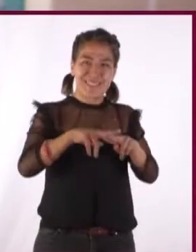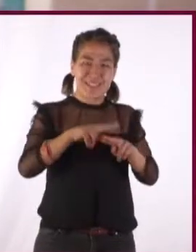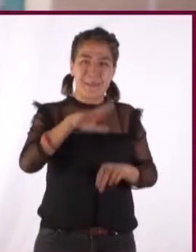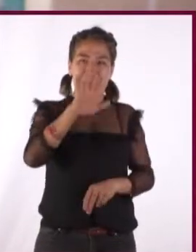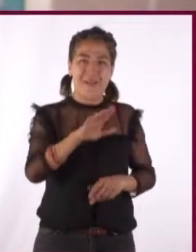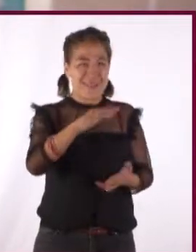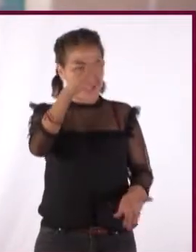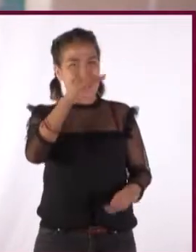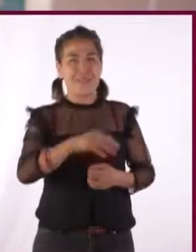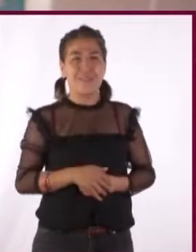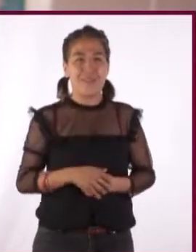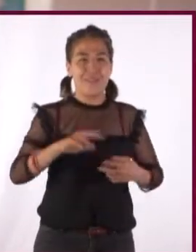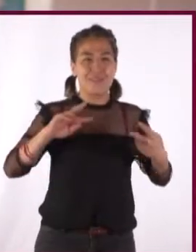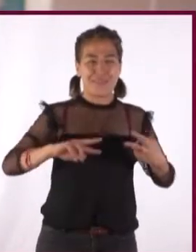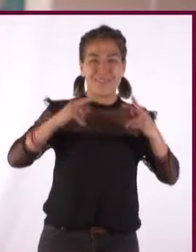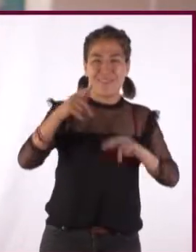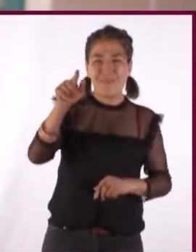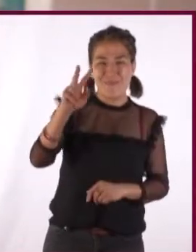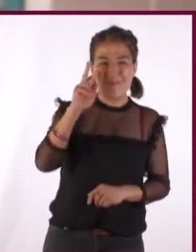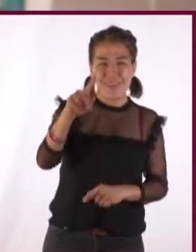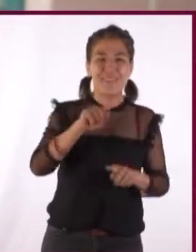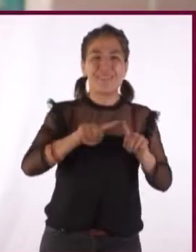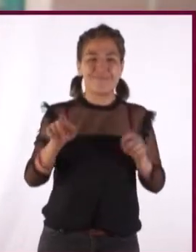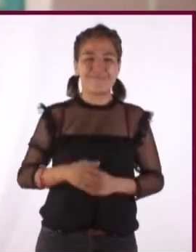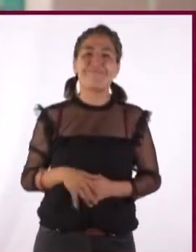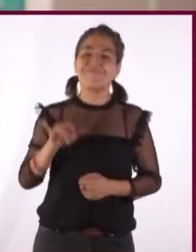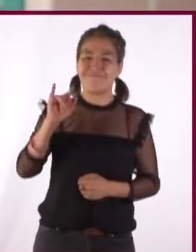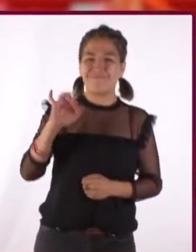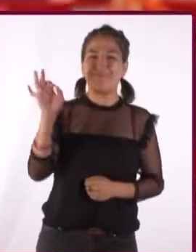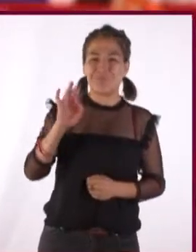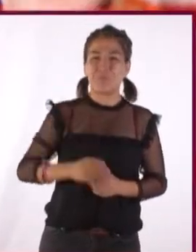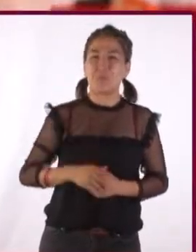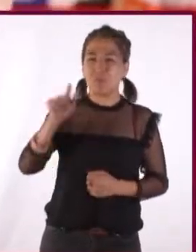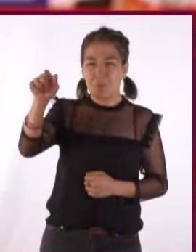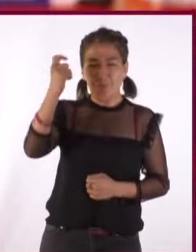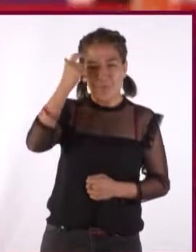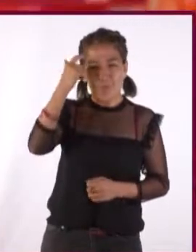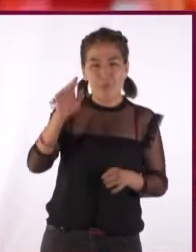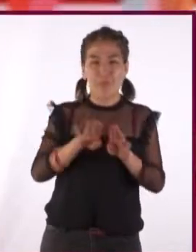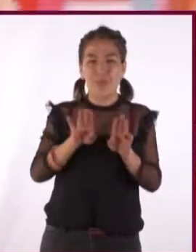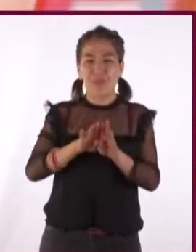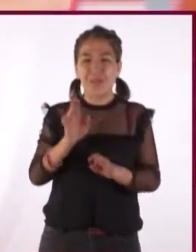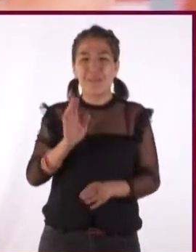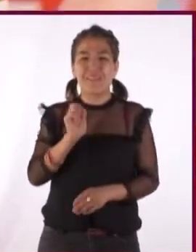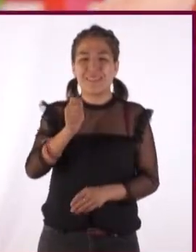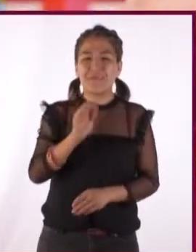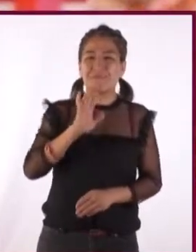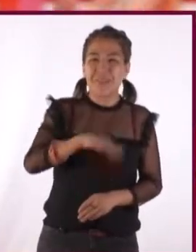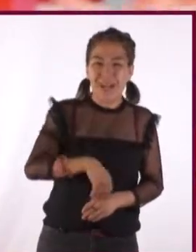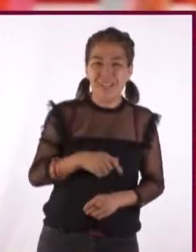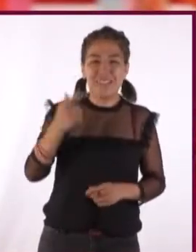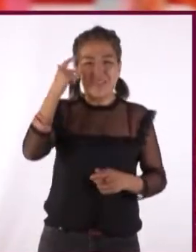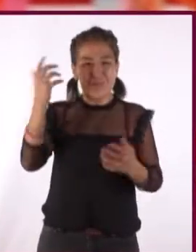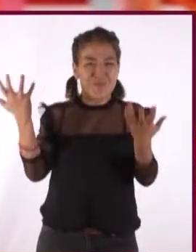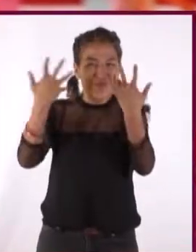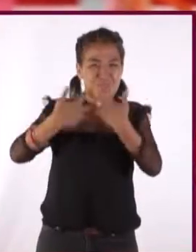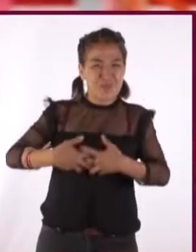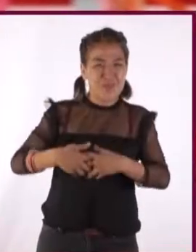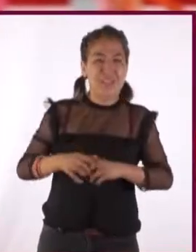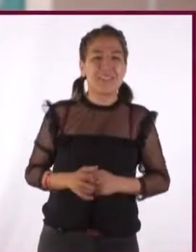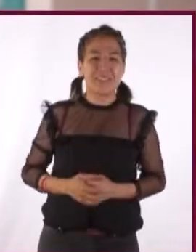que mi realidad es muy diferente a la tuya, eh? Pues eso sin duda. ¿No será que tu cerebro tiene alguna falla y te hace ver cosas que no